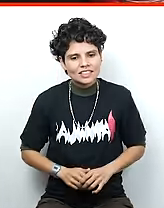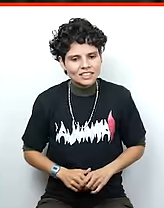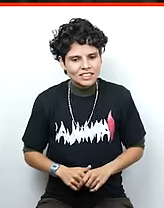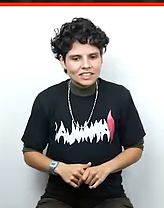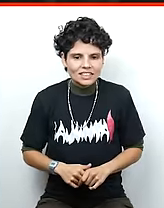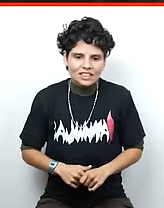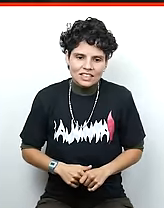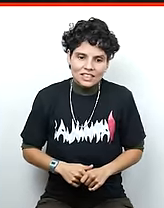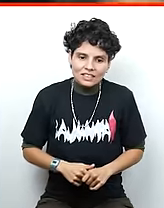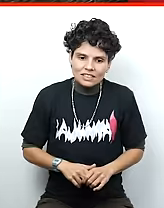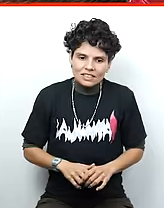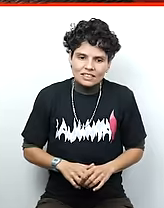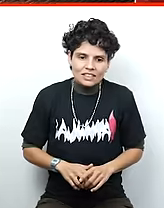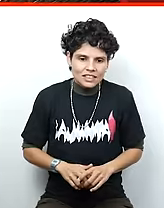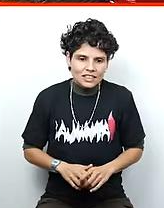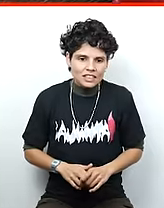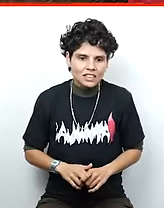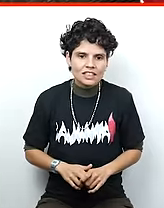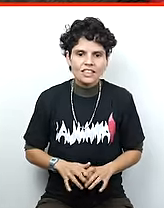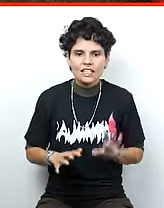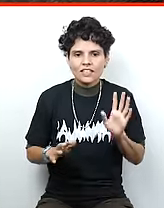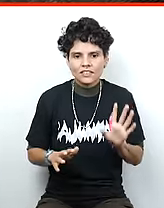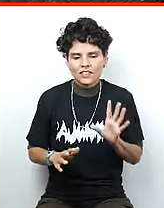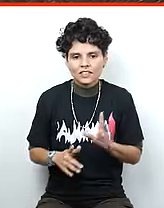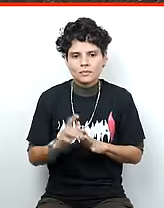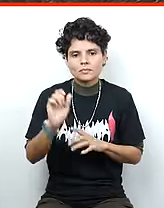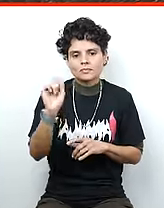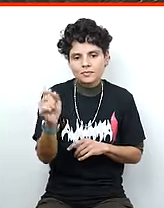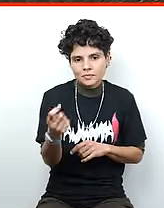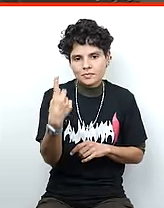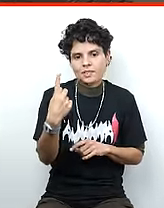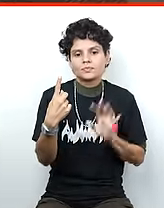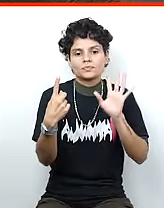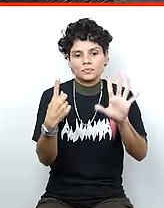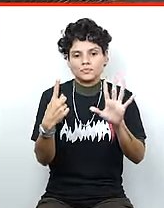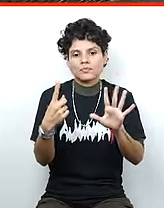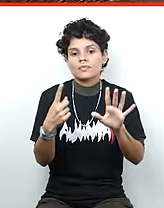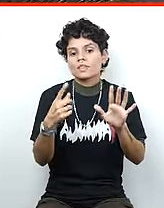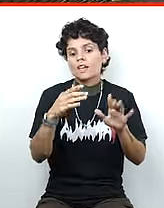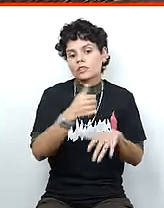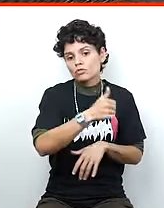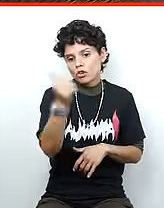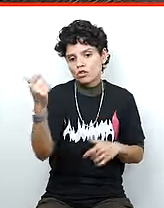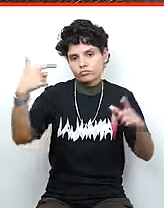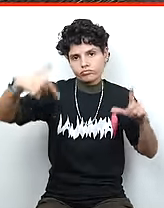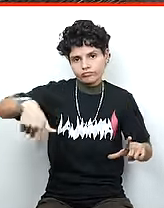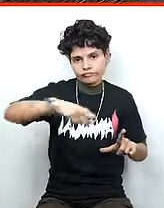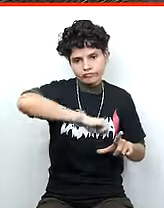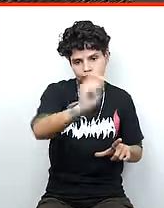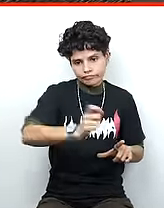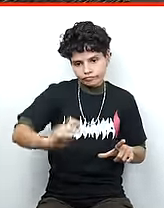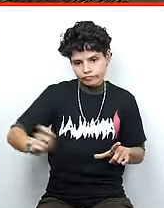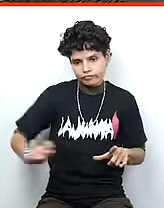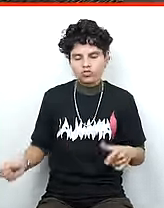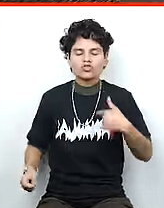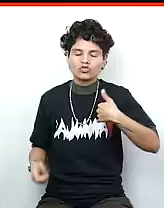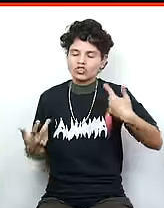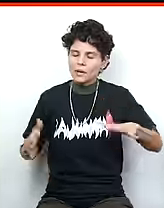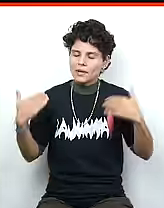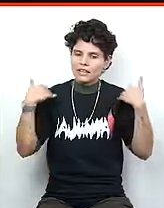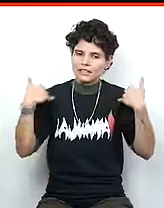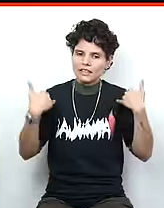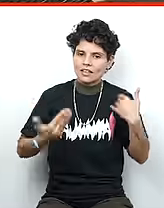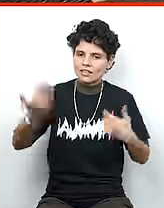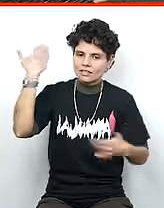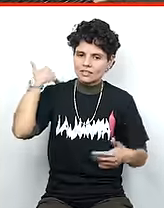Acá. ¿Queremos qué? Antes de comer tortita, ¿tú sabes que aquí todos hacen su cuadrito? Sí, yo lo practiqué.